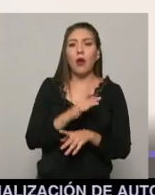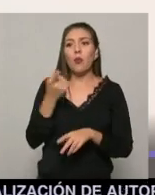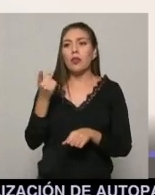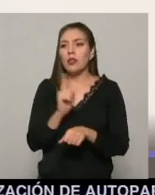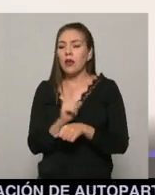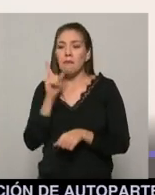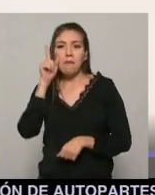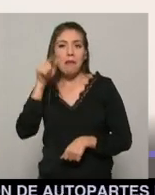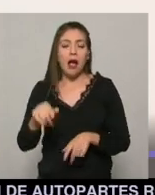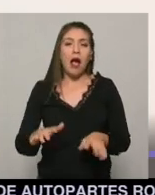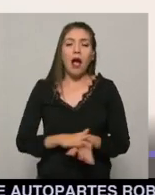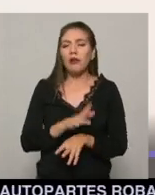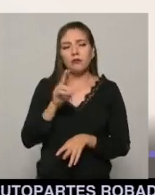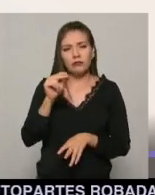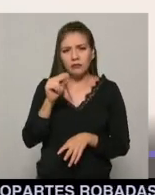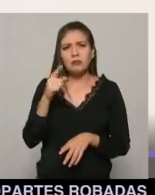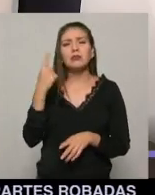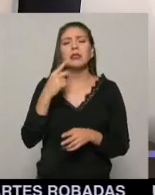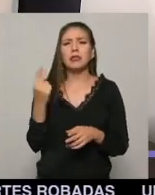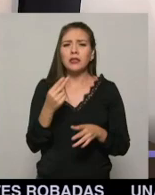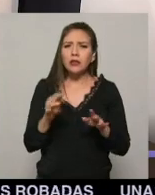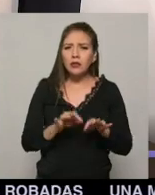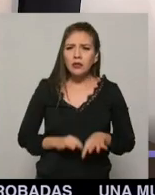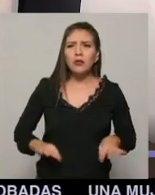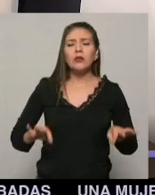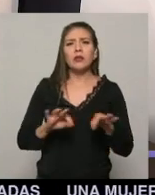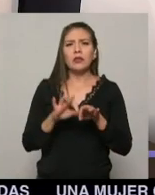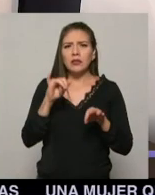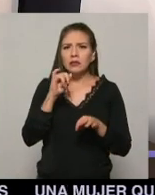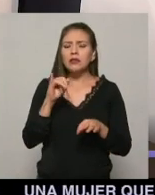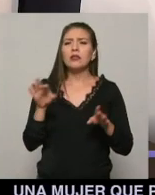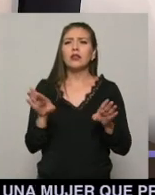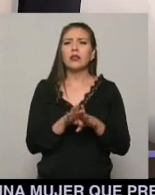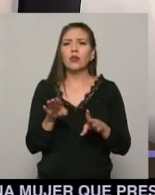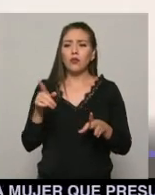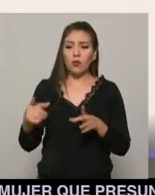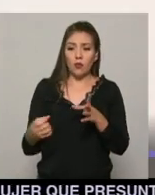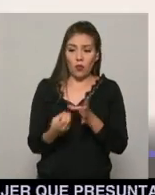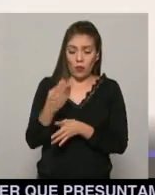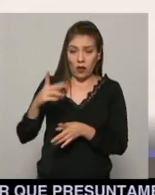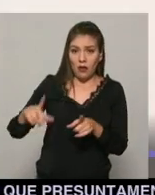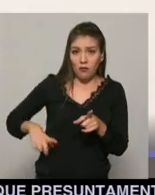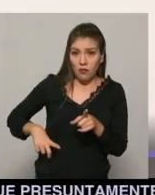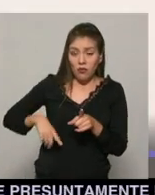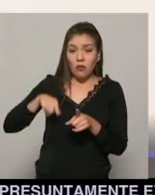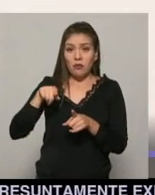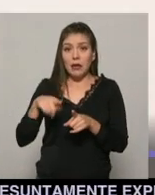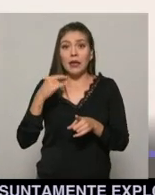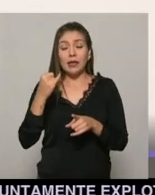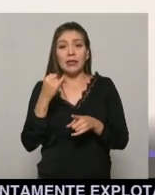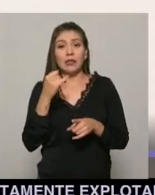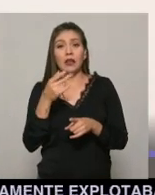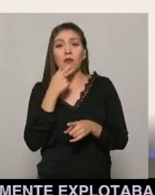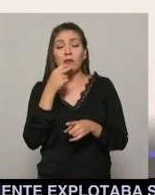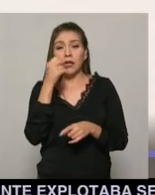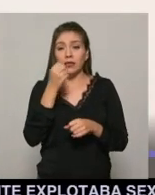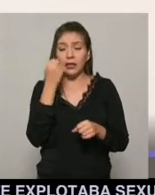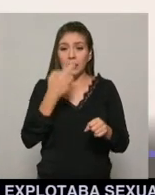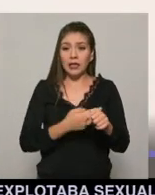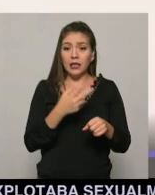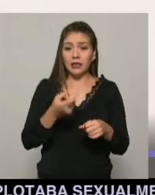parece que sería importante perdón, que sí se mande un mensaje claro por parte del nuevo gobierno y del nuevo secretario de Seguridad